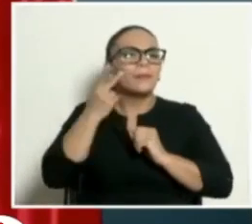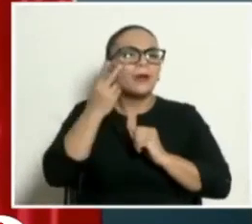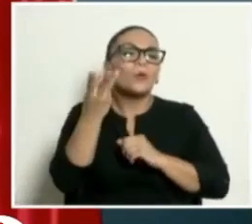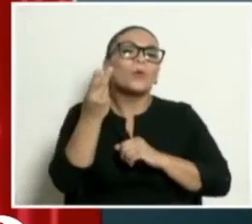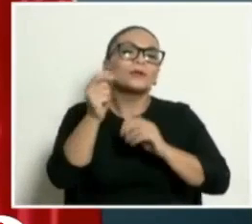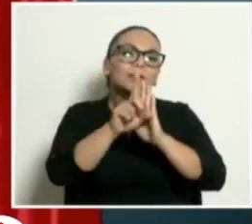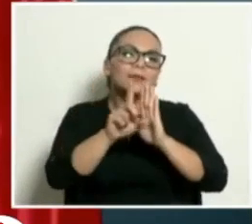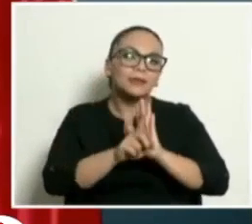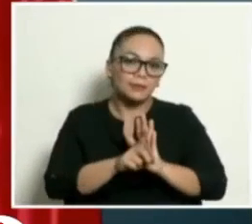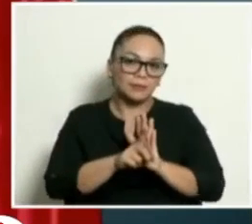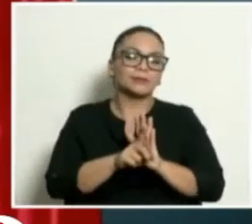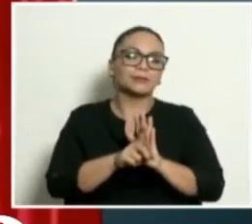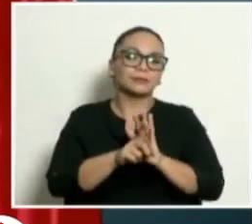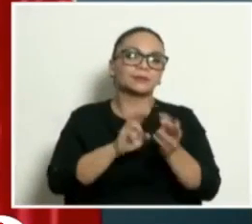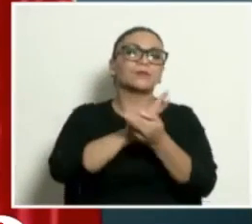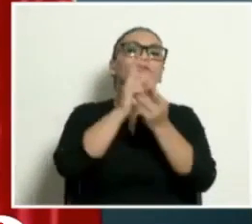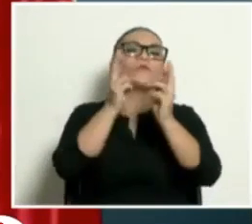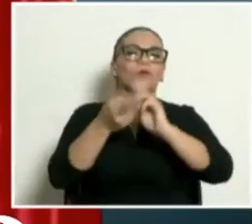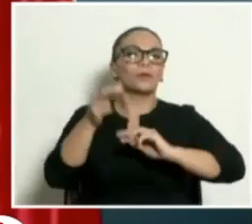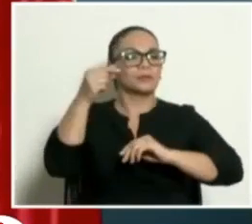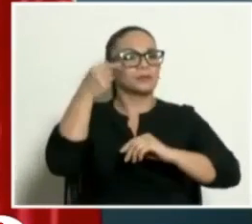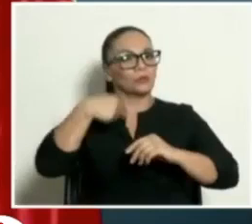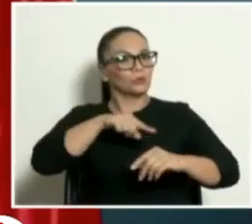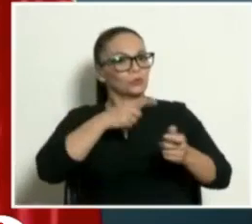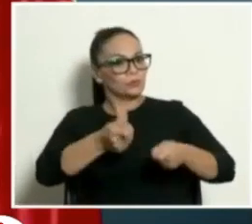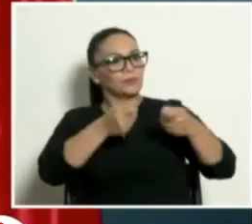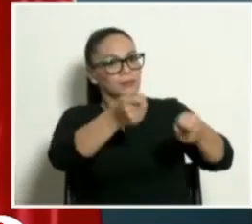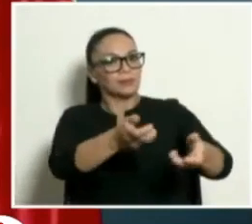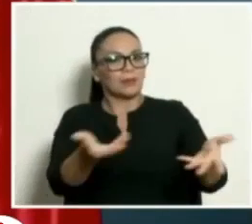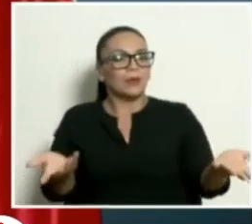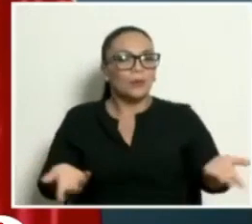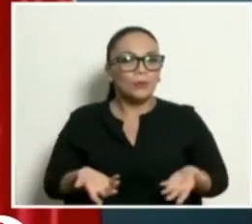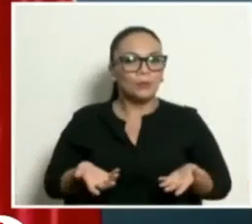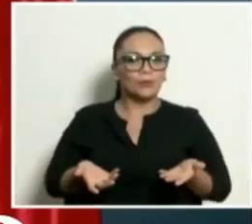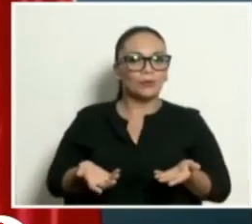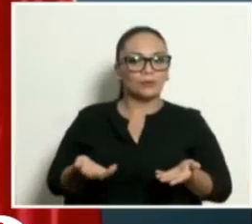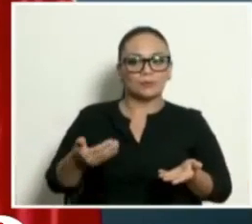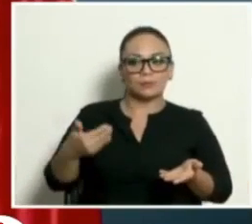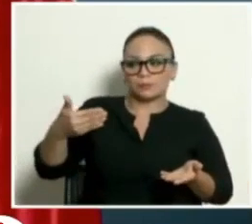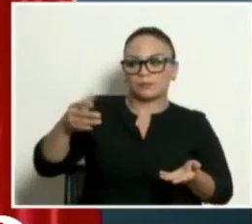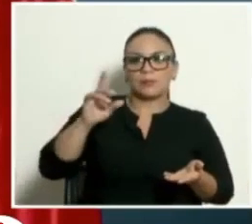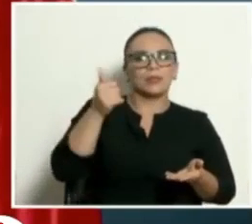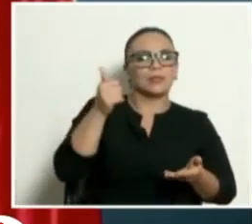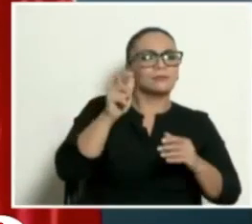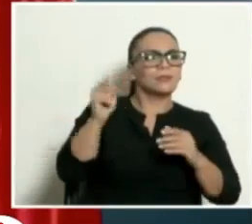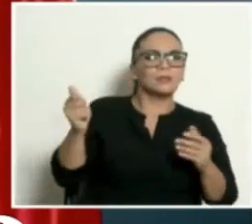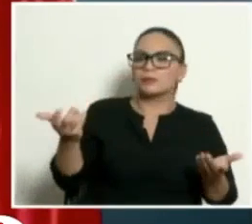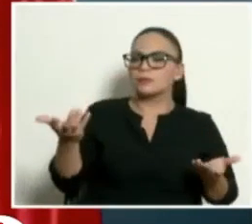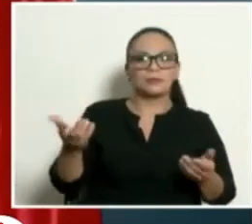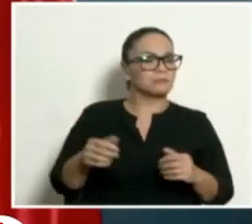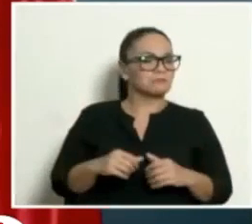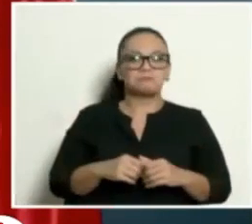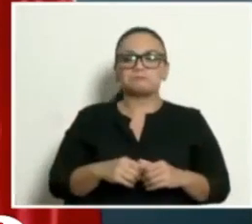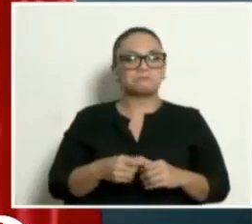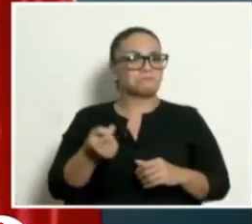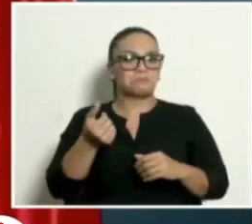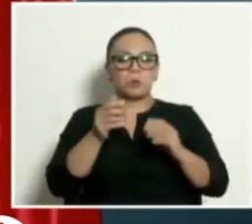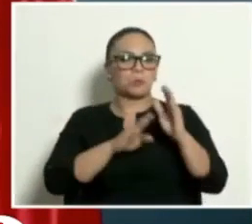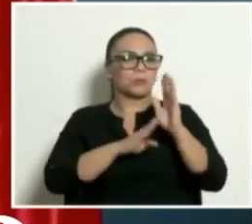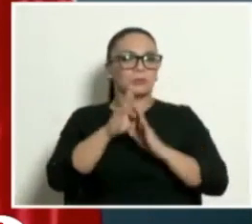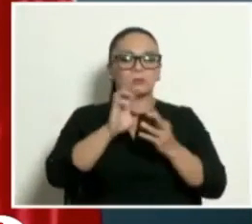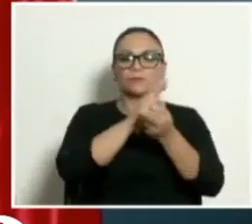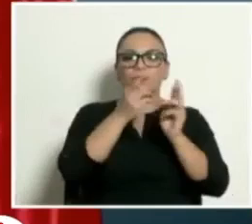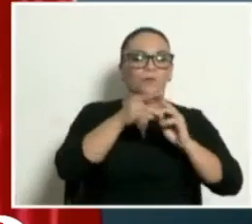de reforma del Estado hemos presentado en estos últimos 10 meses. Hay poco progreso. La reforma del Ministerio